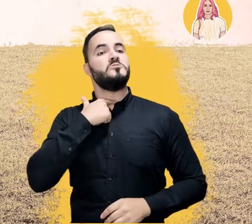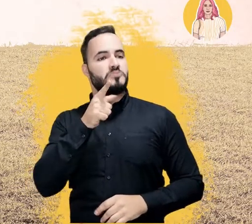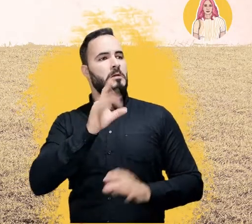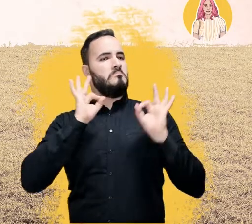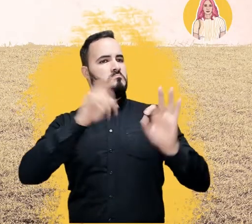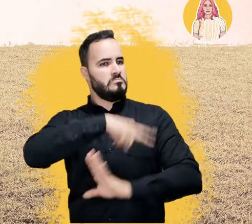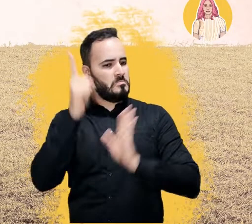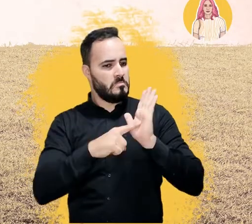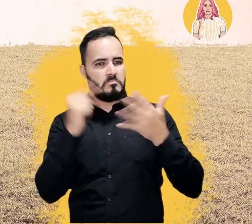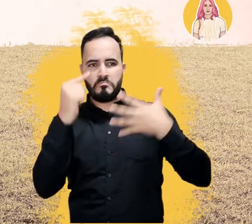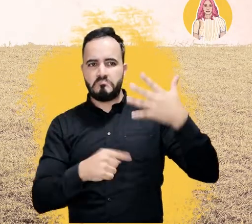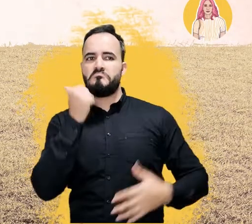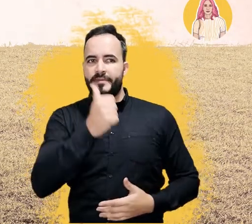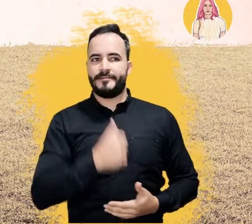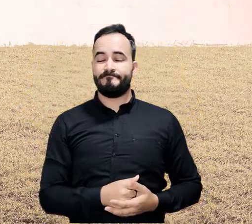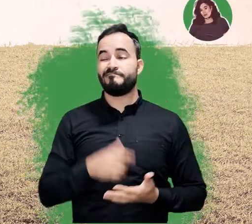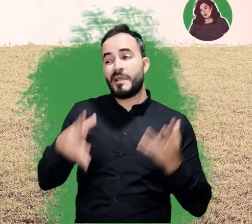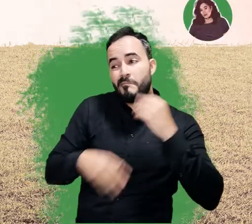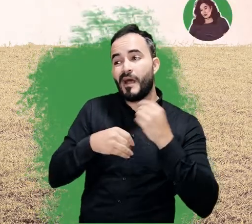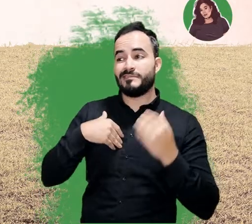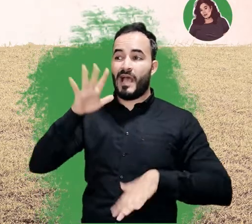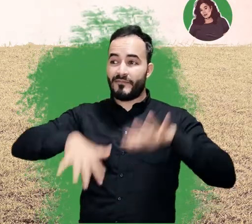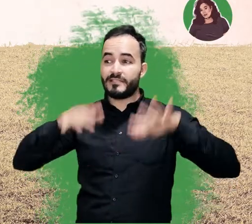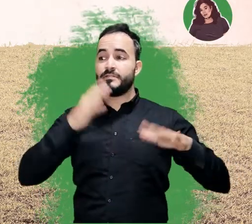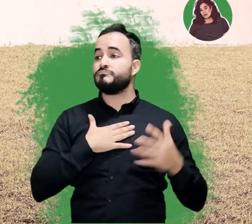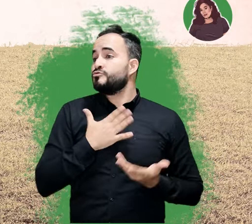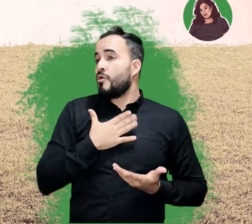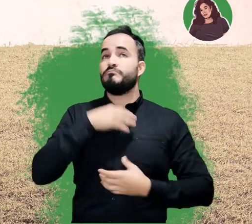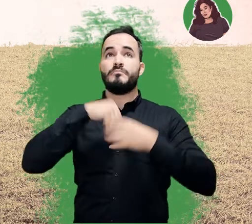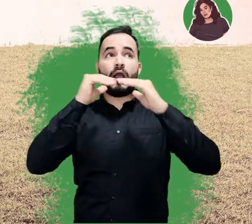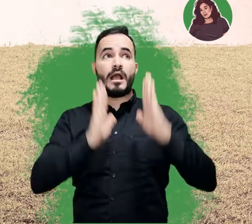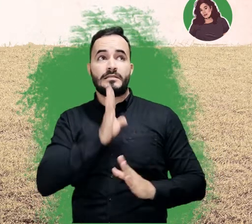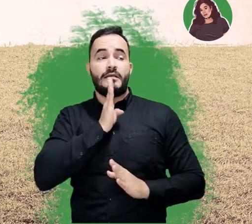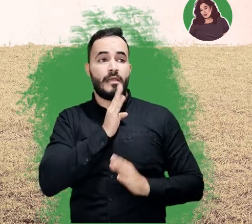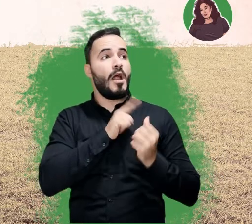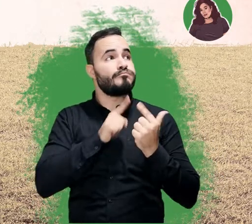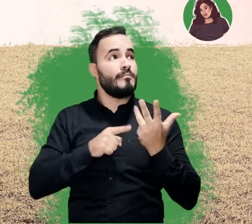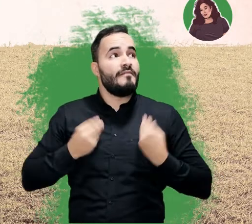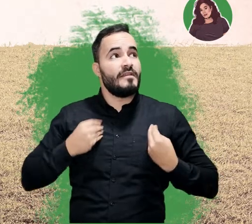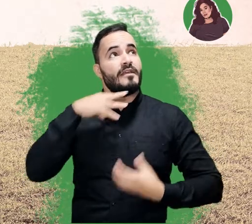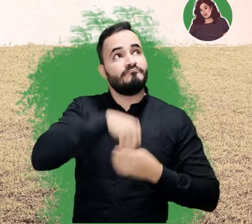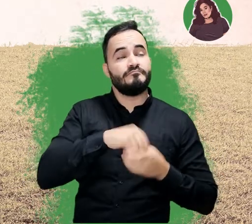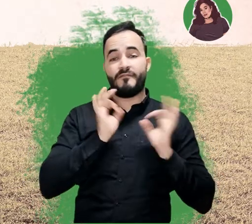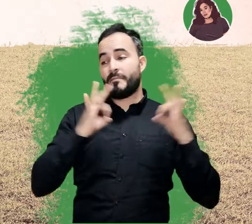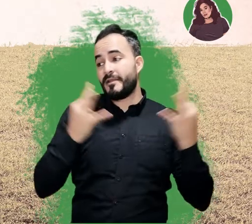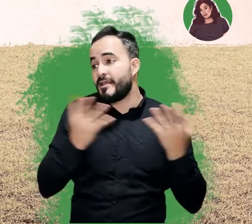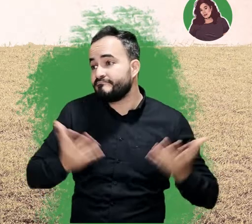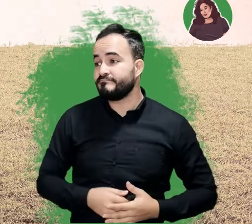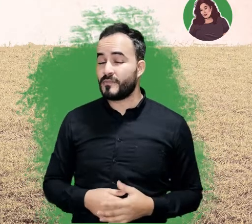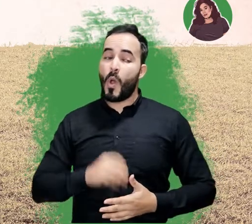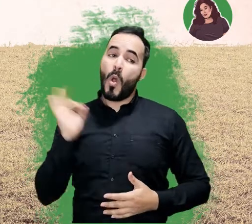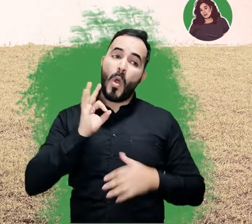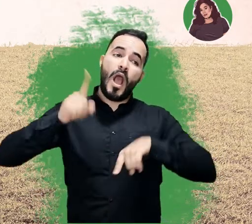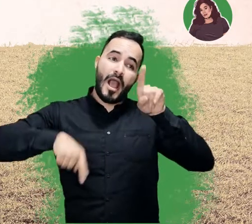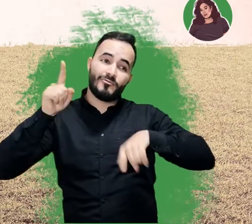muy completa. También hay quienes consideran que la familia son aquellas personas con quienes comparten su hogar. Aunque también